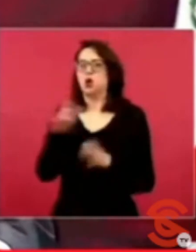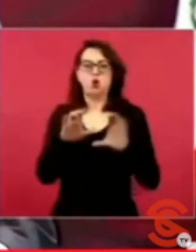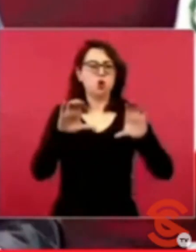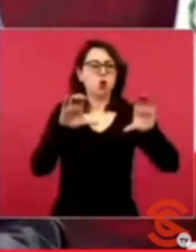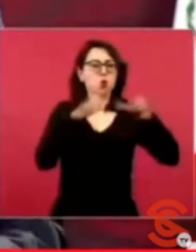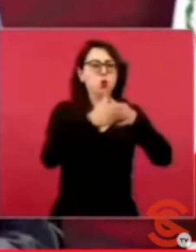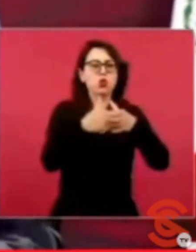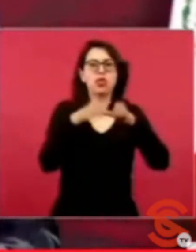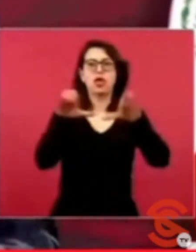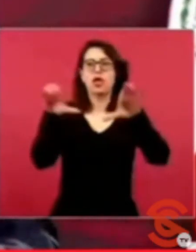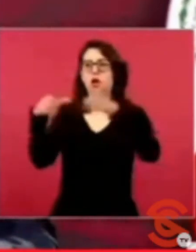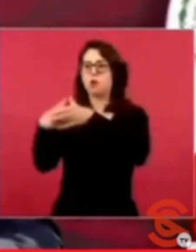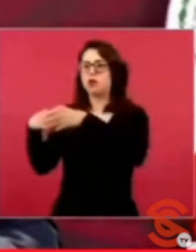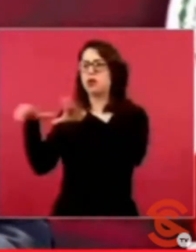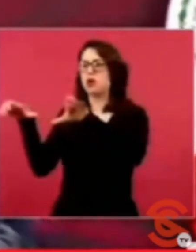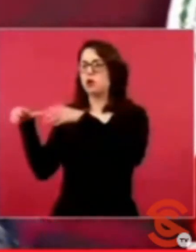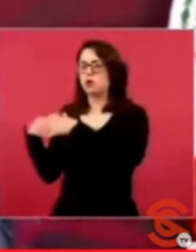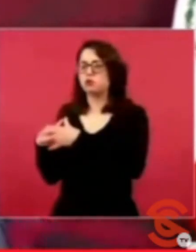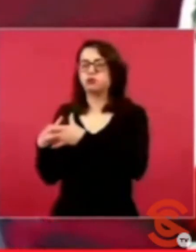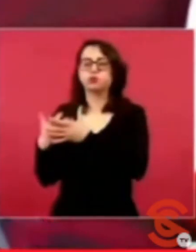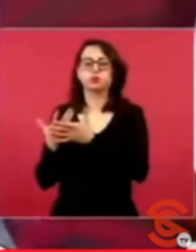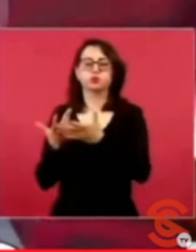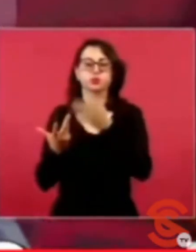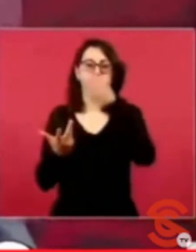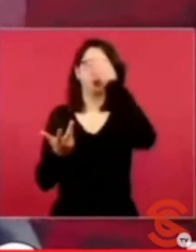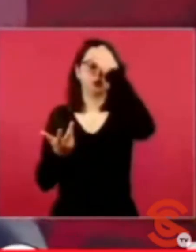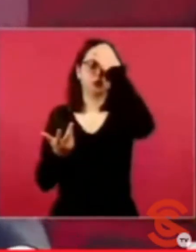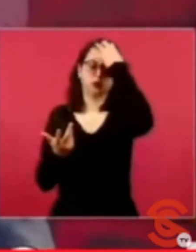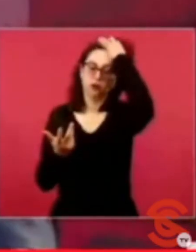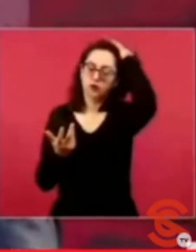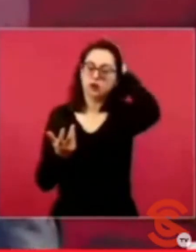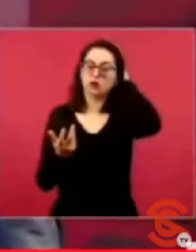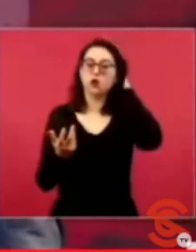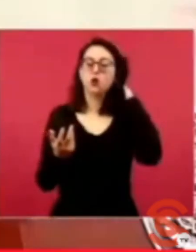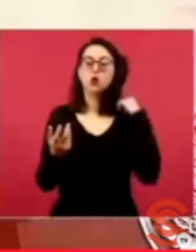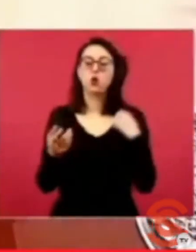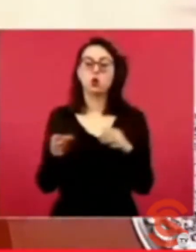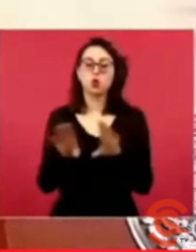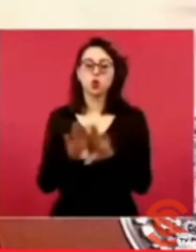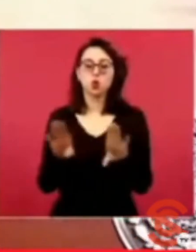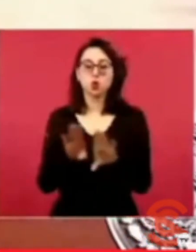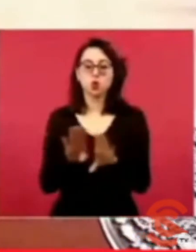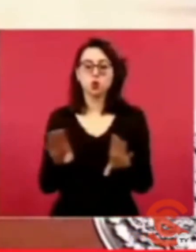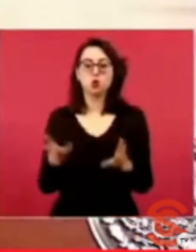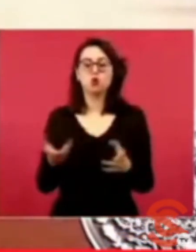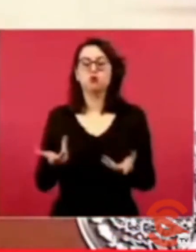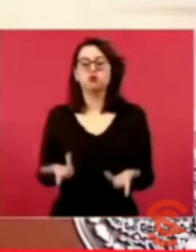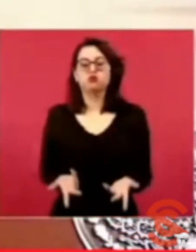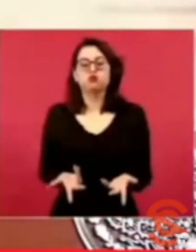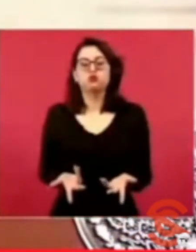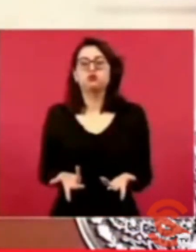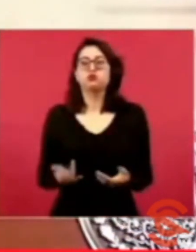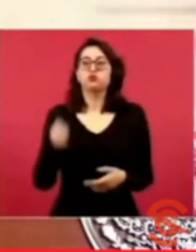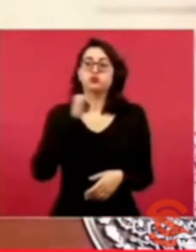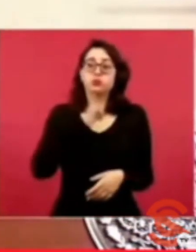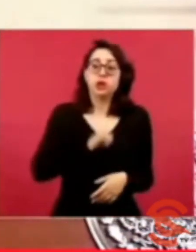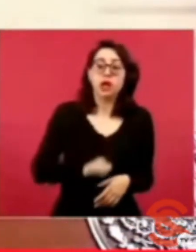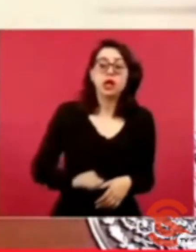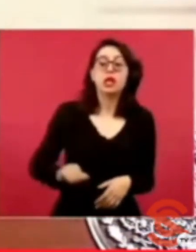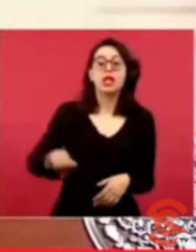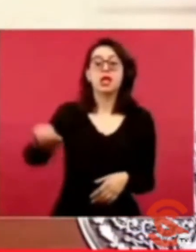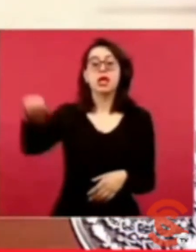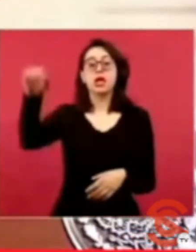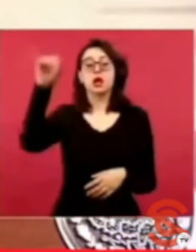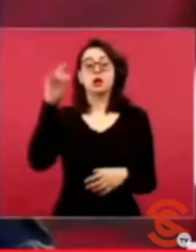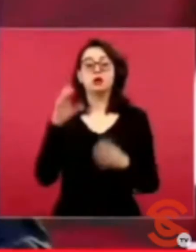Las maestras, los maestros que van a su escuela porque esperan el camión que los